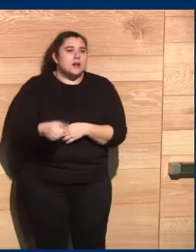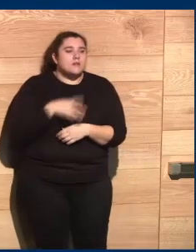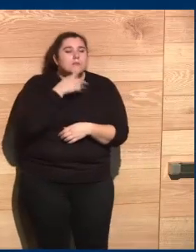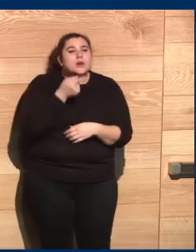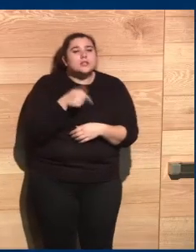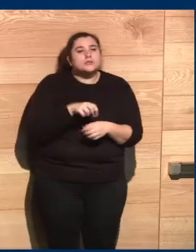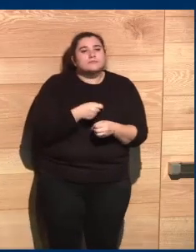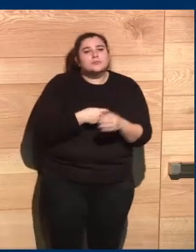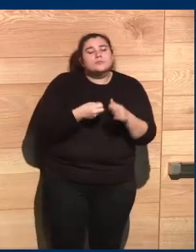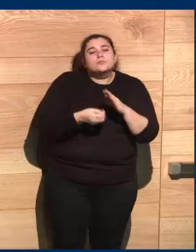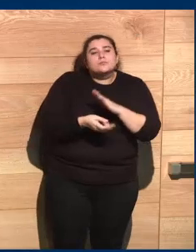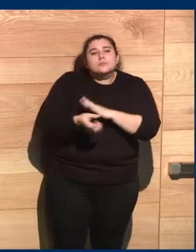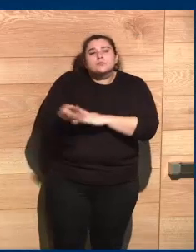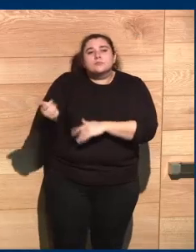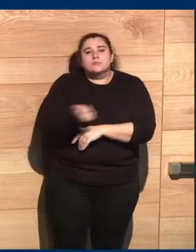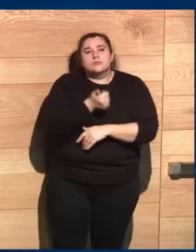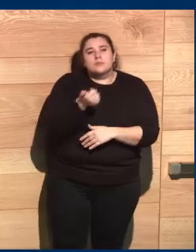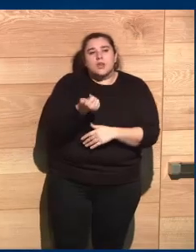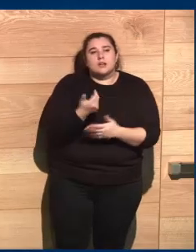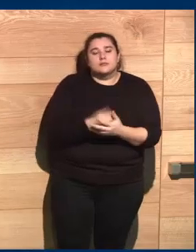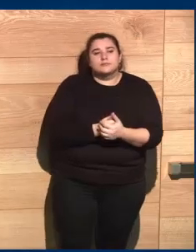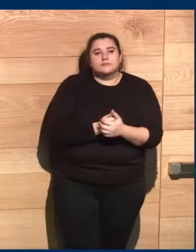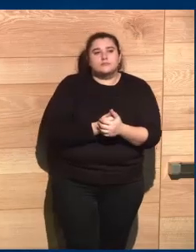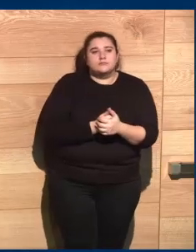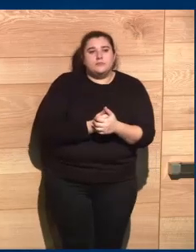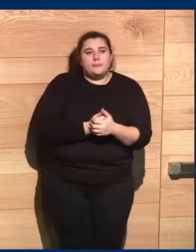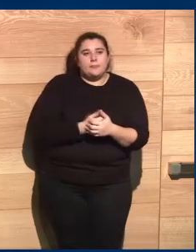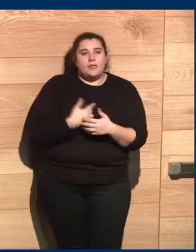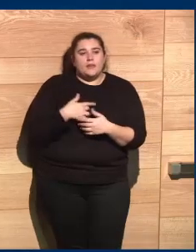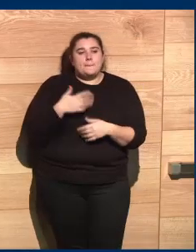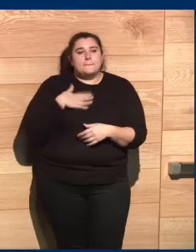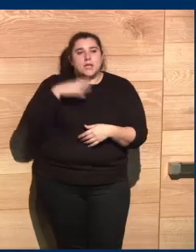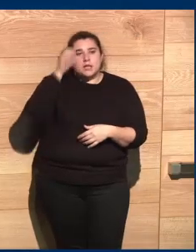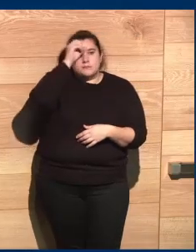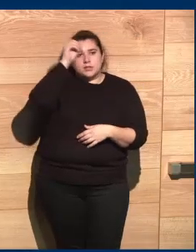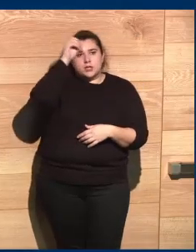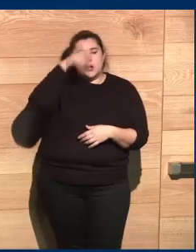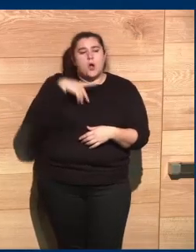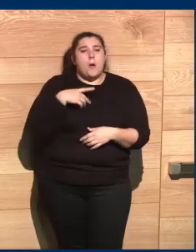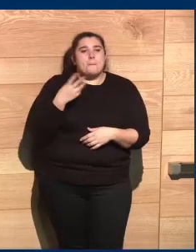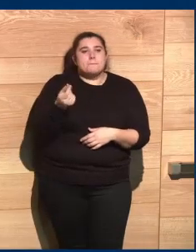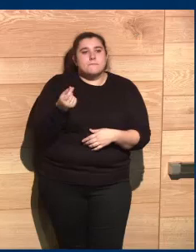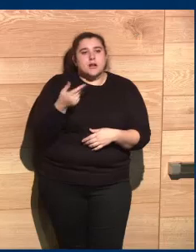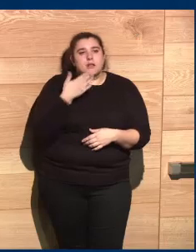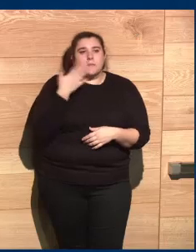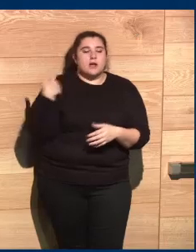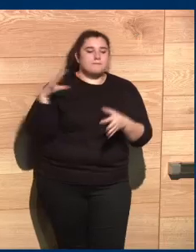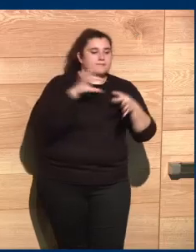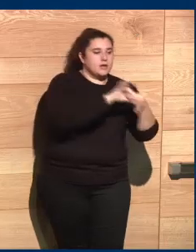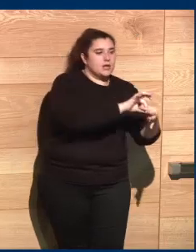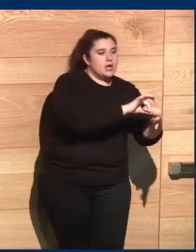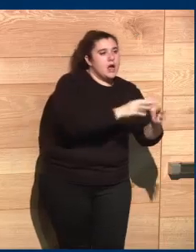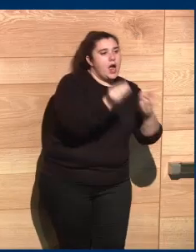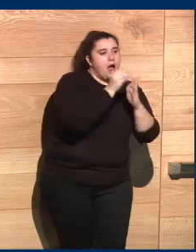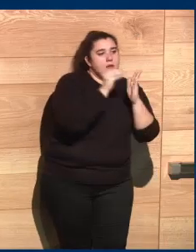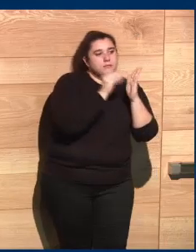creo que para mí es más que el precio va a estar ligado al tipo de aplicaciones que se vayan